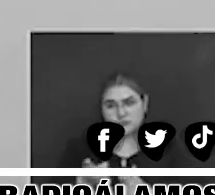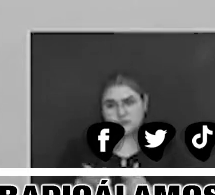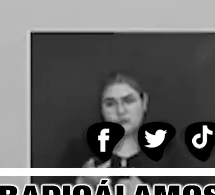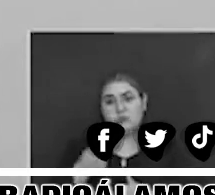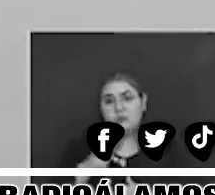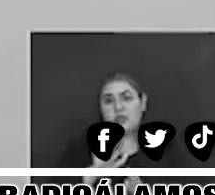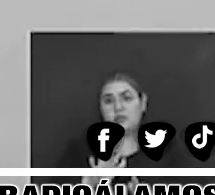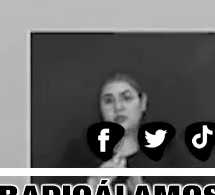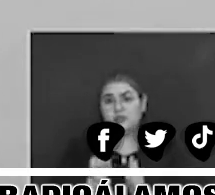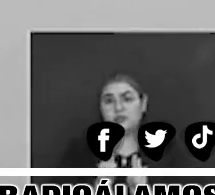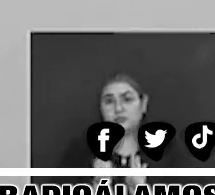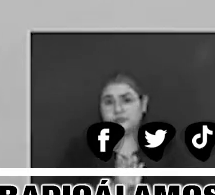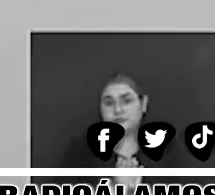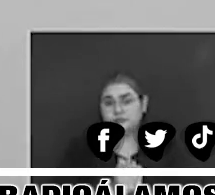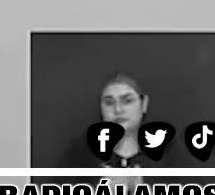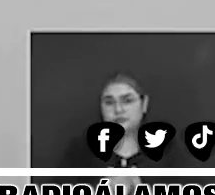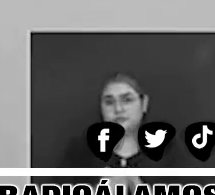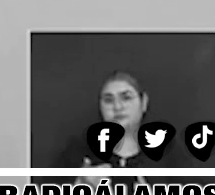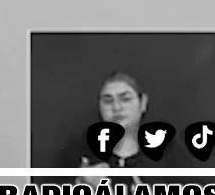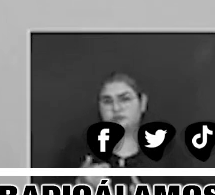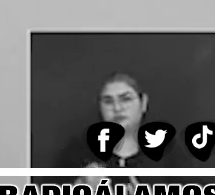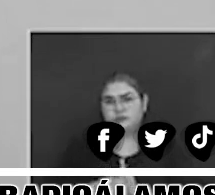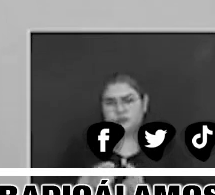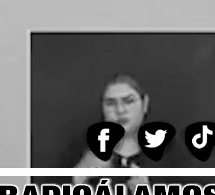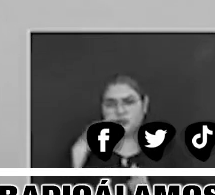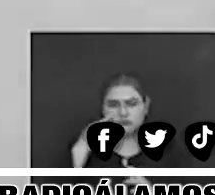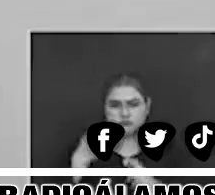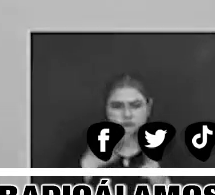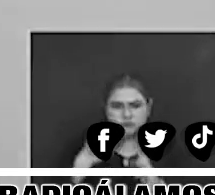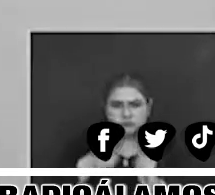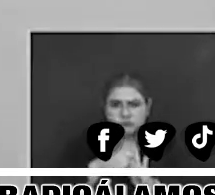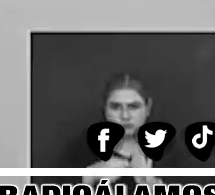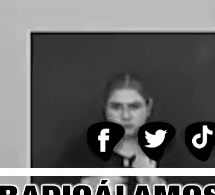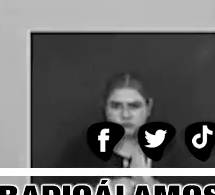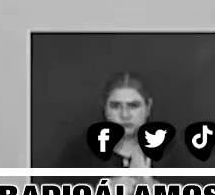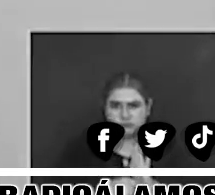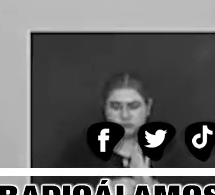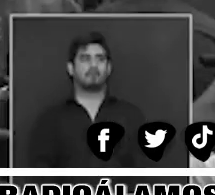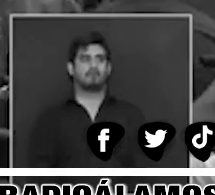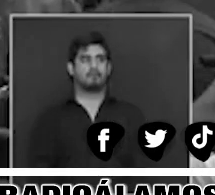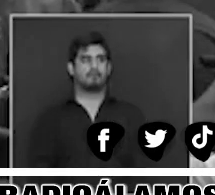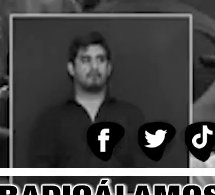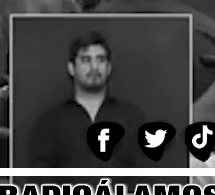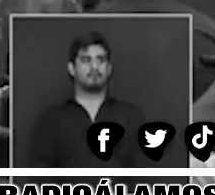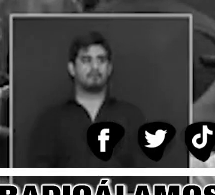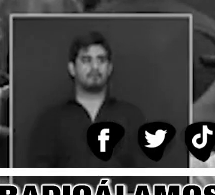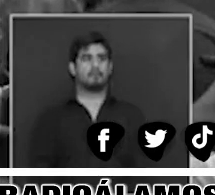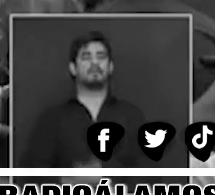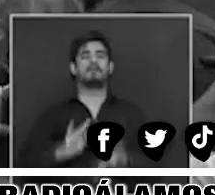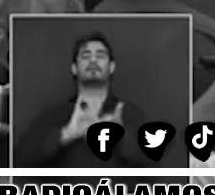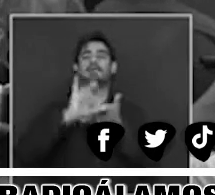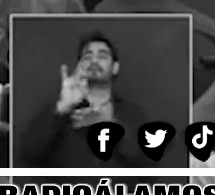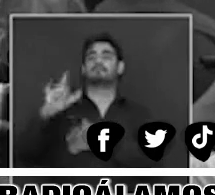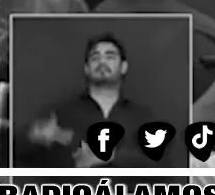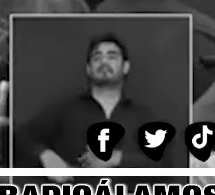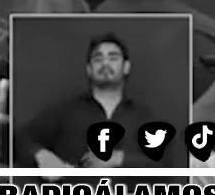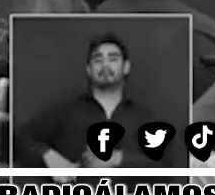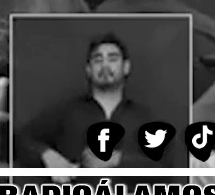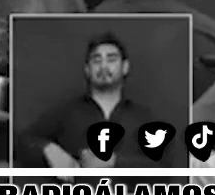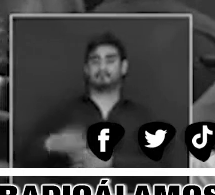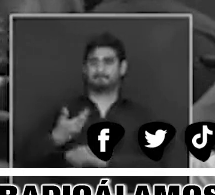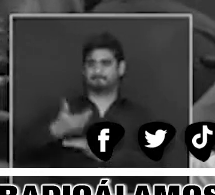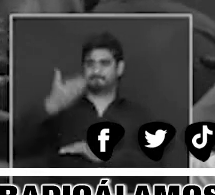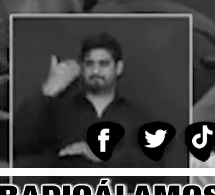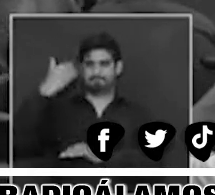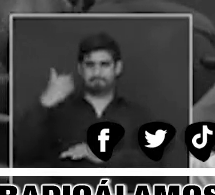encubrir a unos o a otros de los que están ensangrentando el estado. Salió pateando el pesebre. En el caso del CECITES y el libro Gate, ya